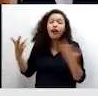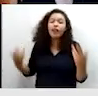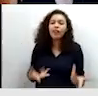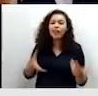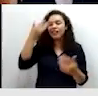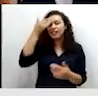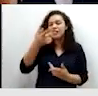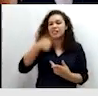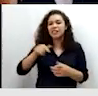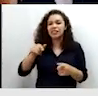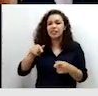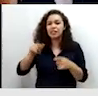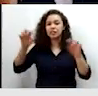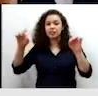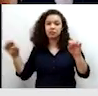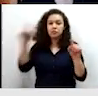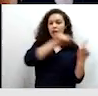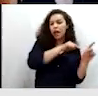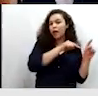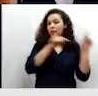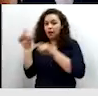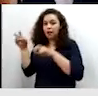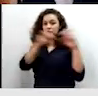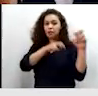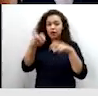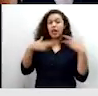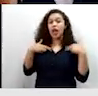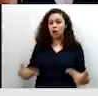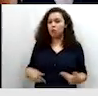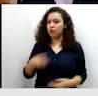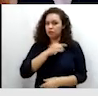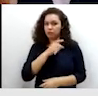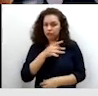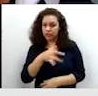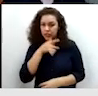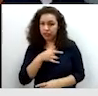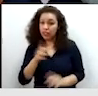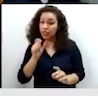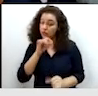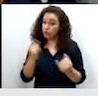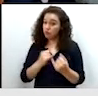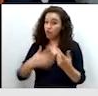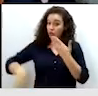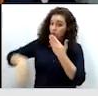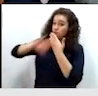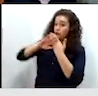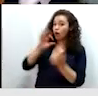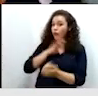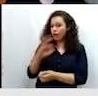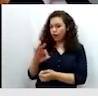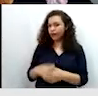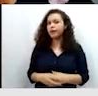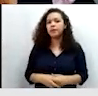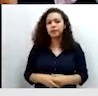que se atraviesan a diestra y siniestra. Y es porque ya le tienen miedo al humano y pueden hasta agredir al humano.